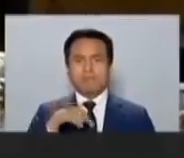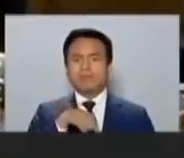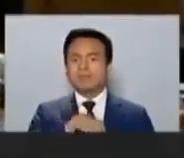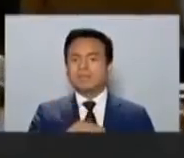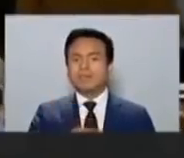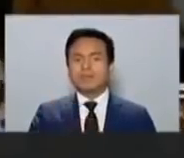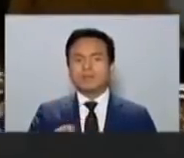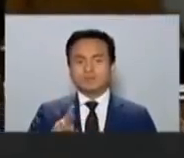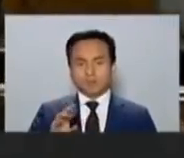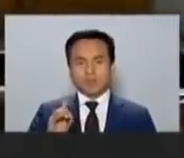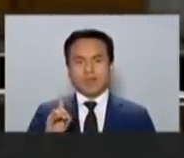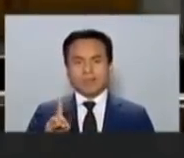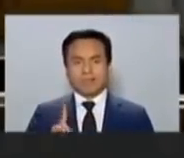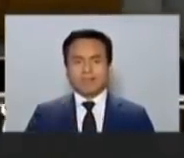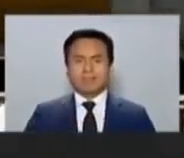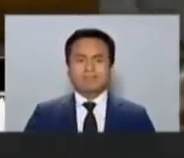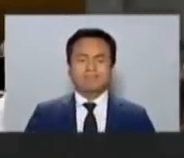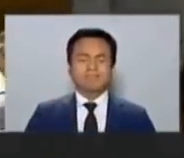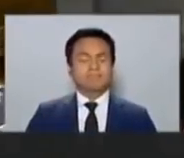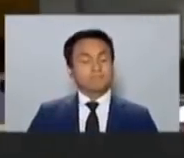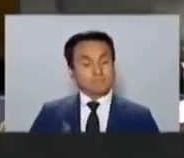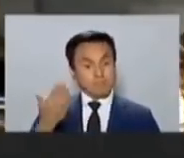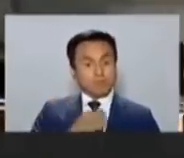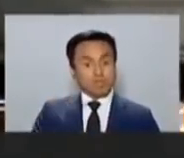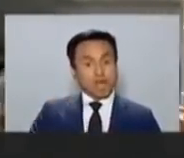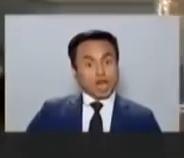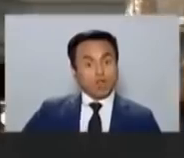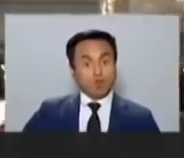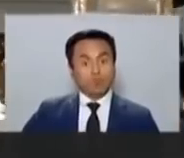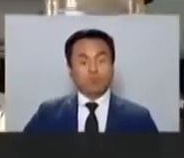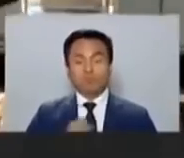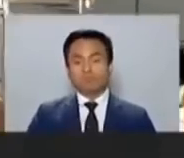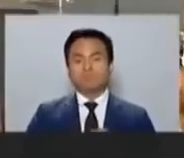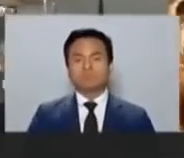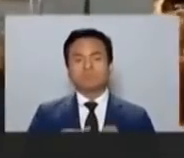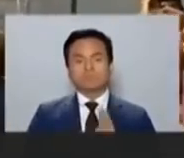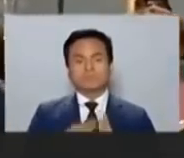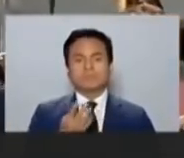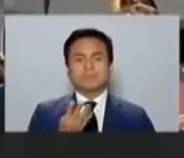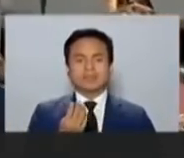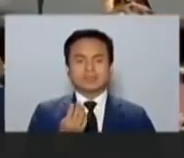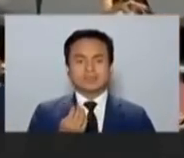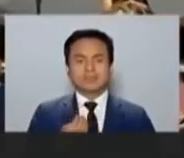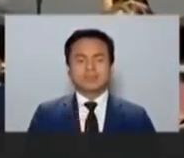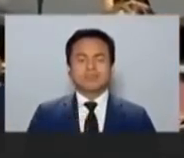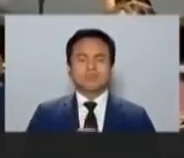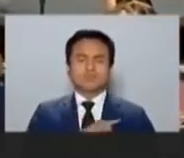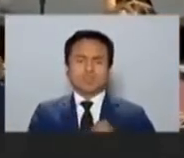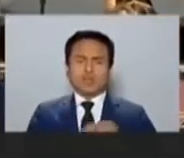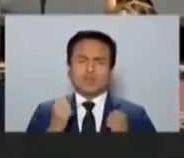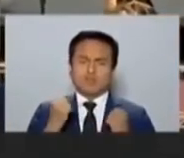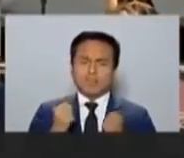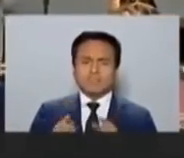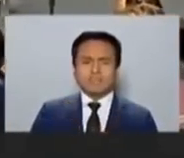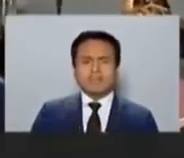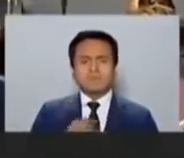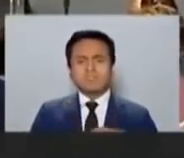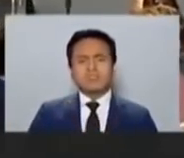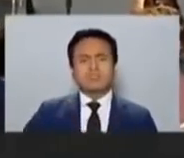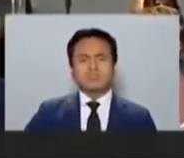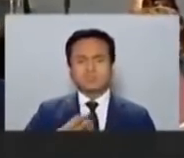la violencia político-sexual, por la violencia patriarcal que se viene desplegando en nuestro país desde hace muchos años y que se agudizó en la